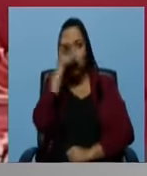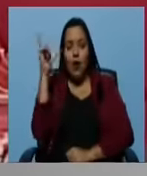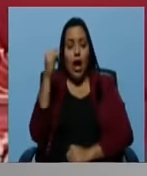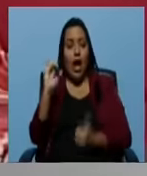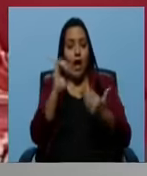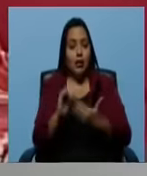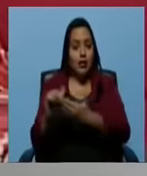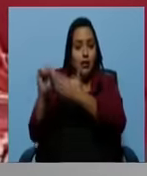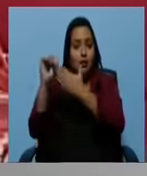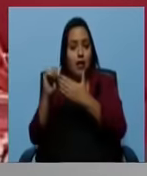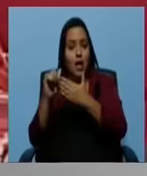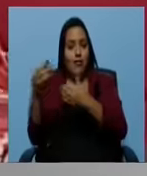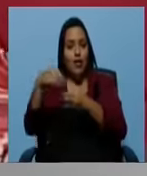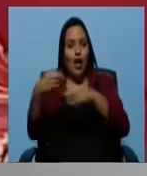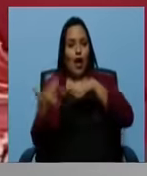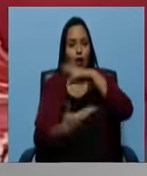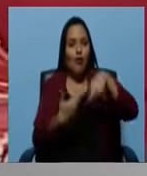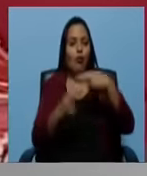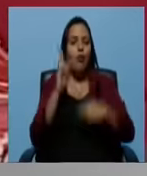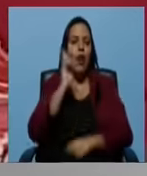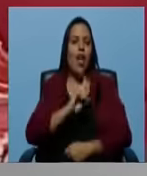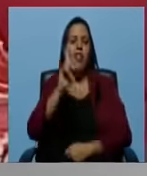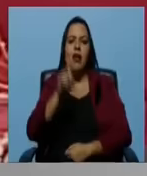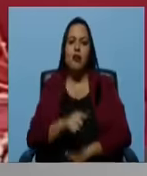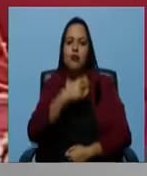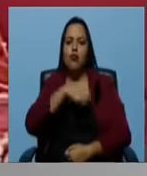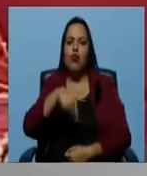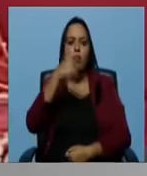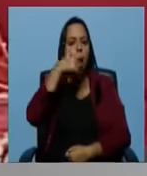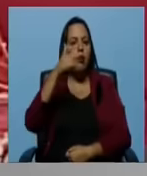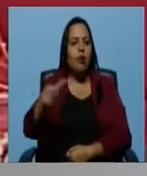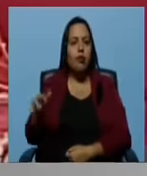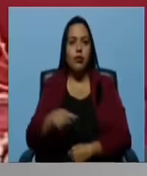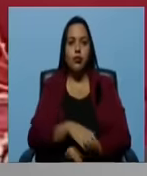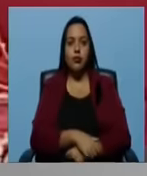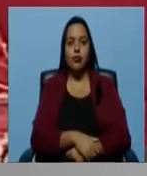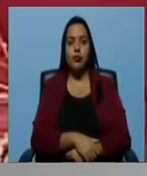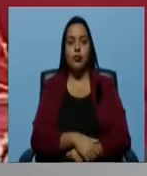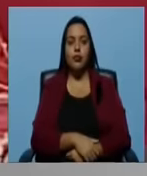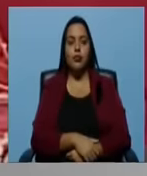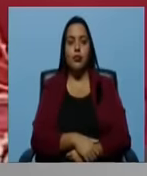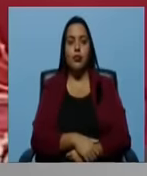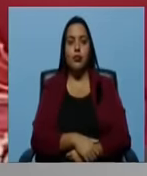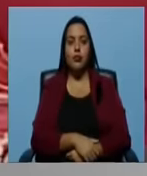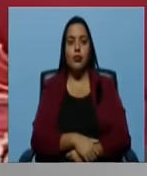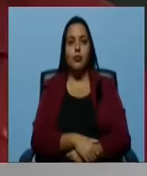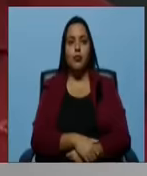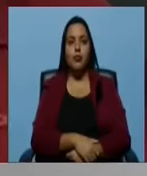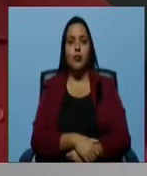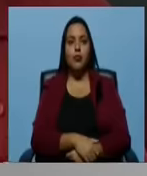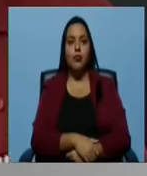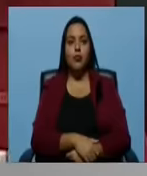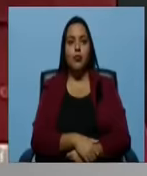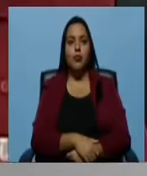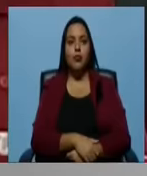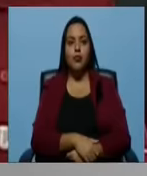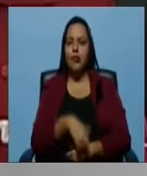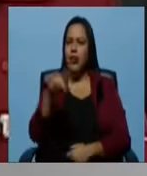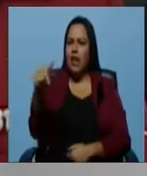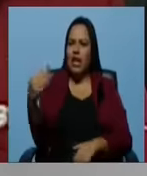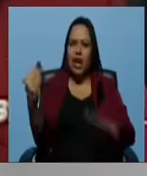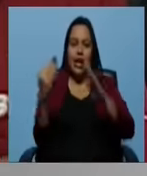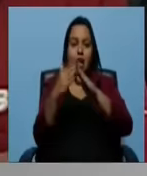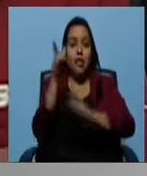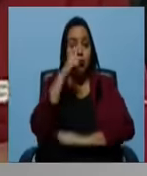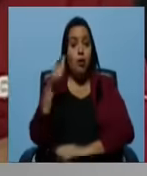la vanguardia de la revolución bolivariana, pero también de nuestro pueblo, de nuestro pueblo. Esta casa es del pueblo, sí,